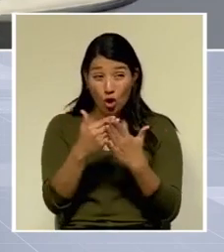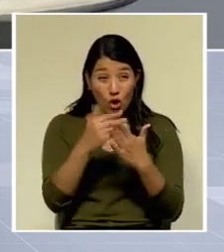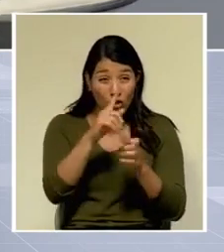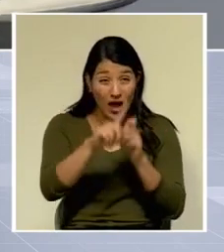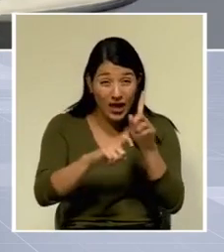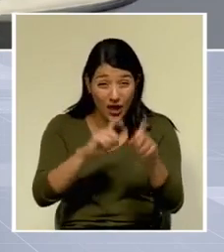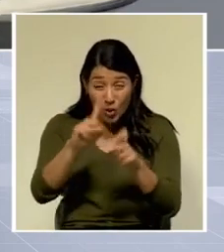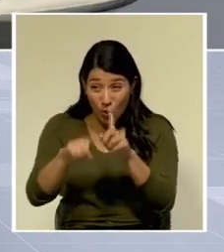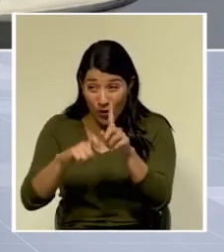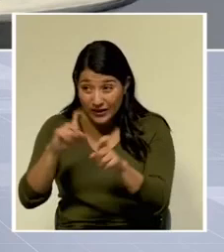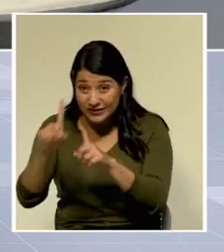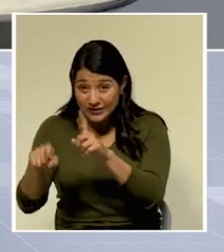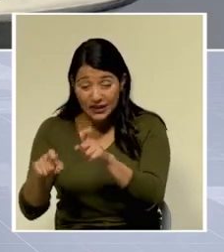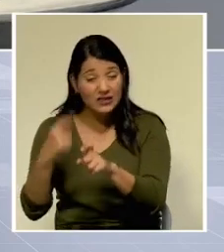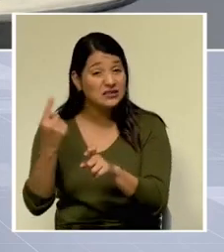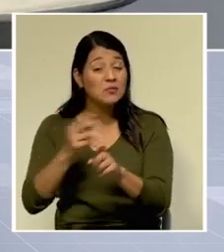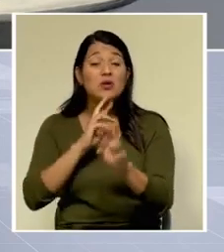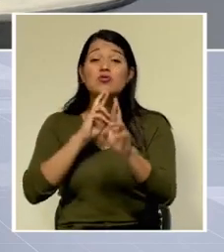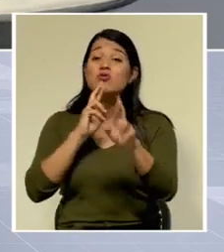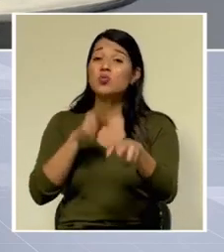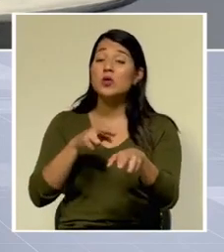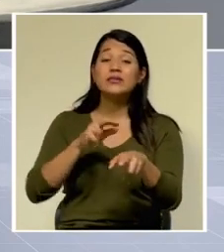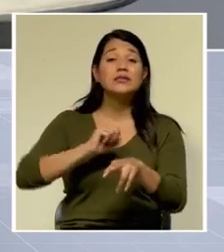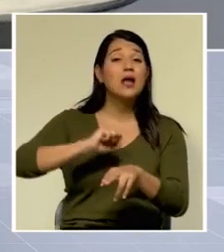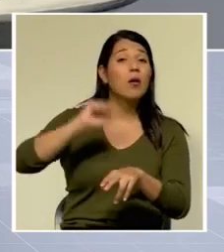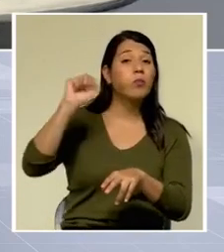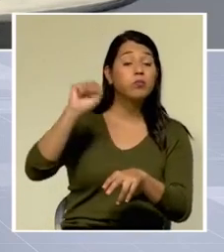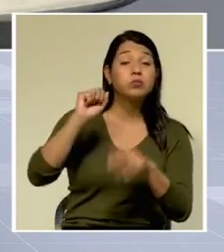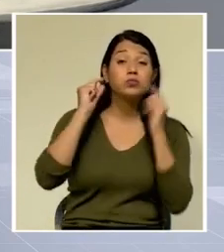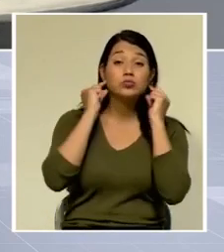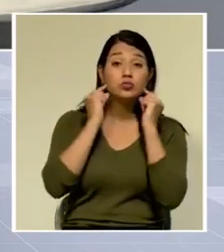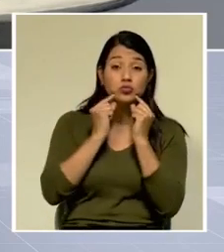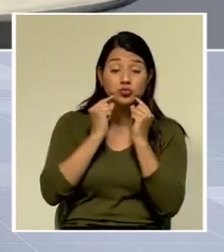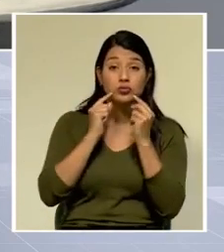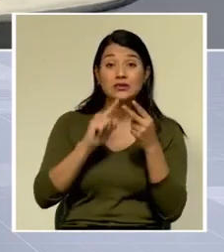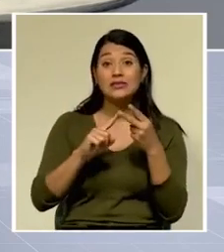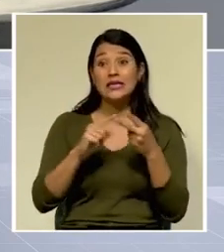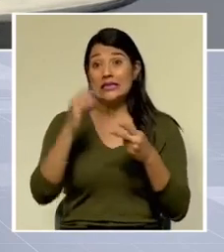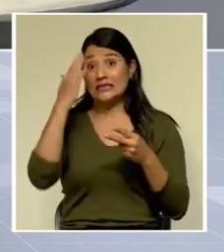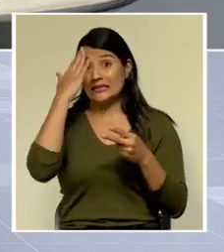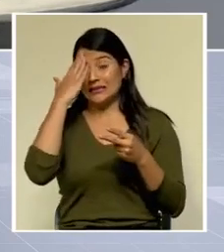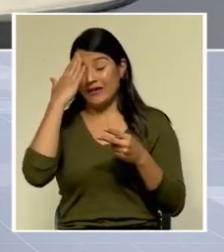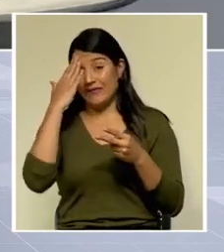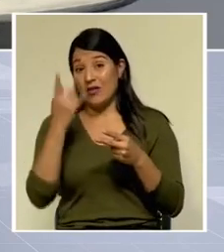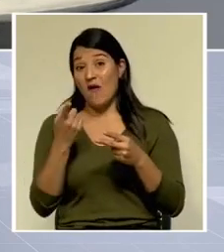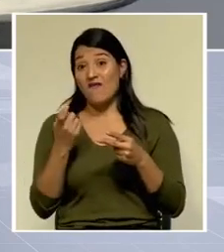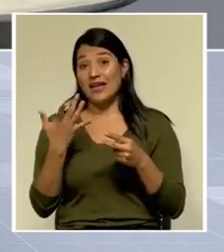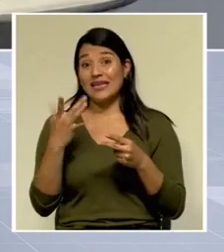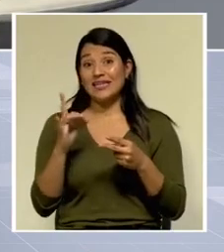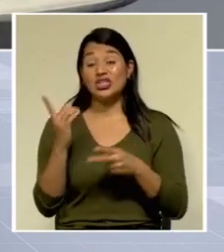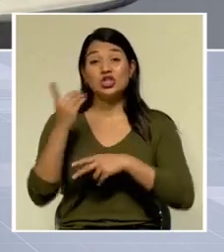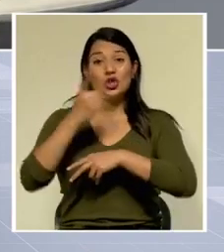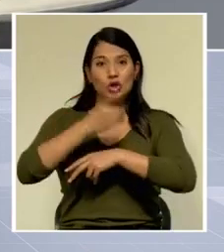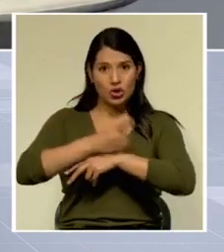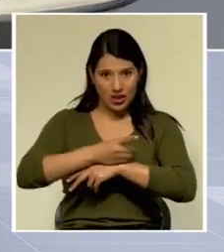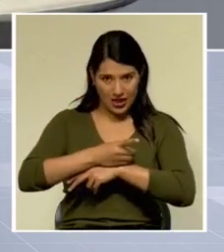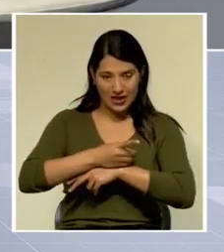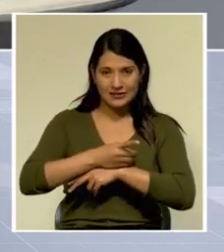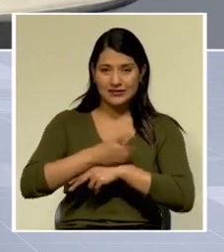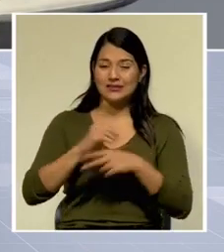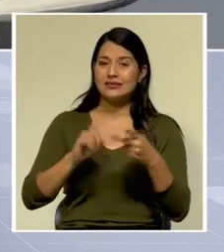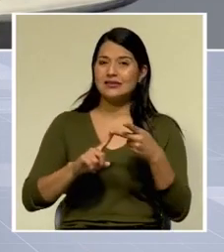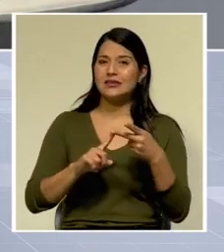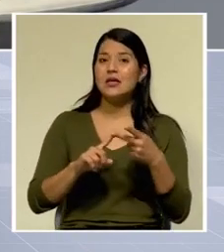va delante de José María Figueres, y tomando en cuenta que faltan 18 días, aún así ambos están